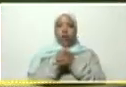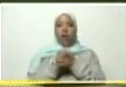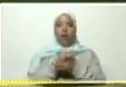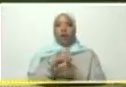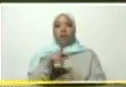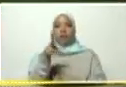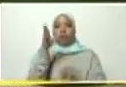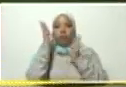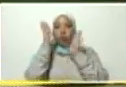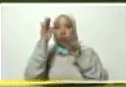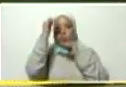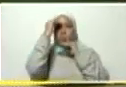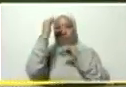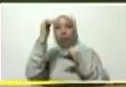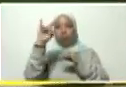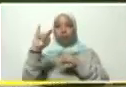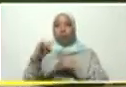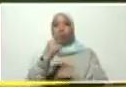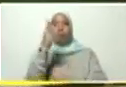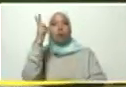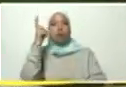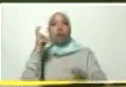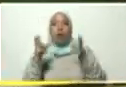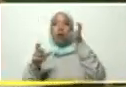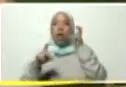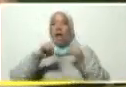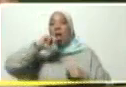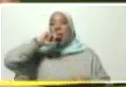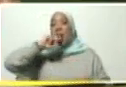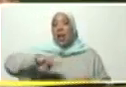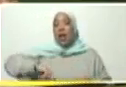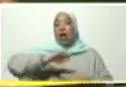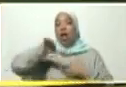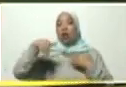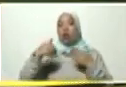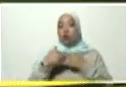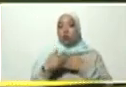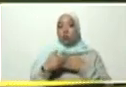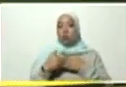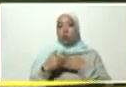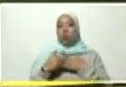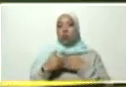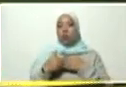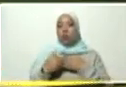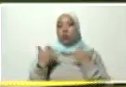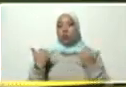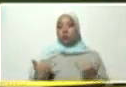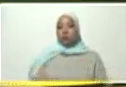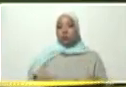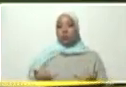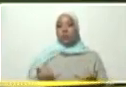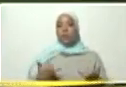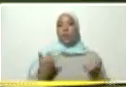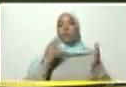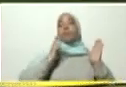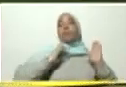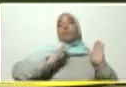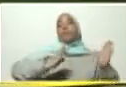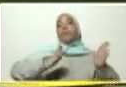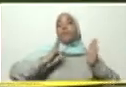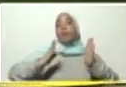a extraños oído a los enemigos oído a todos estamos organizandonos